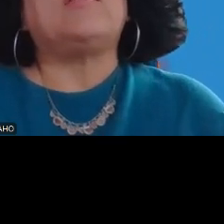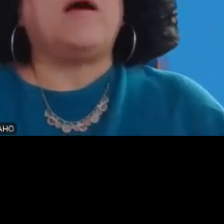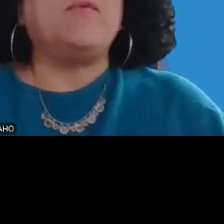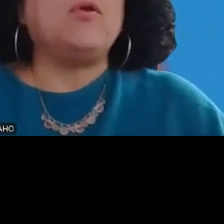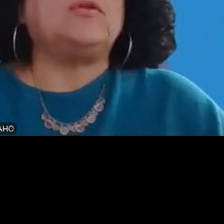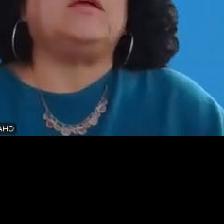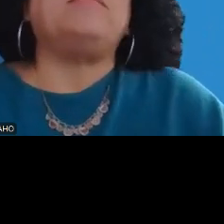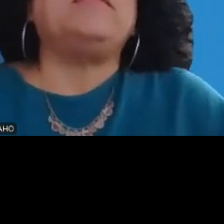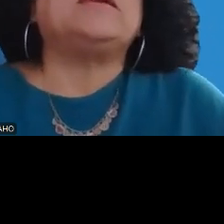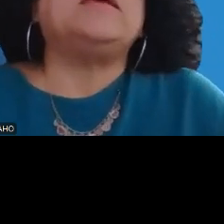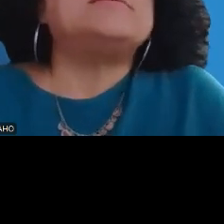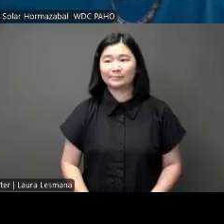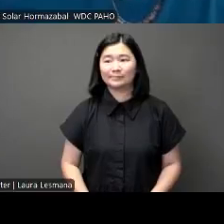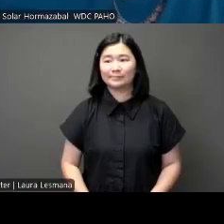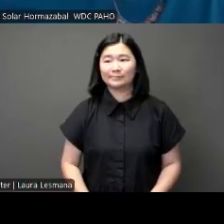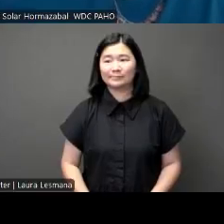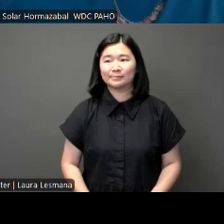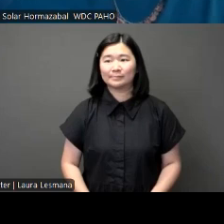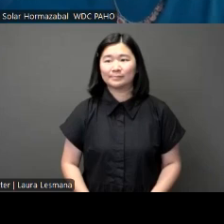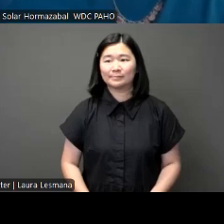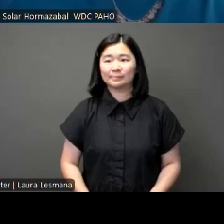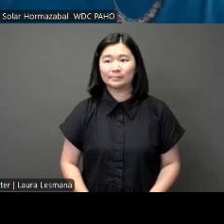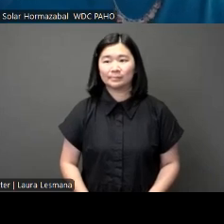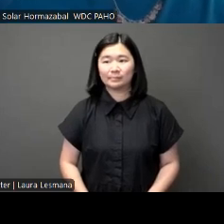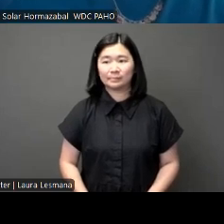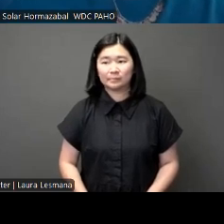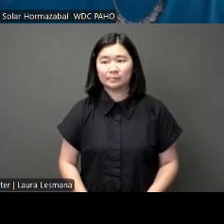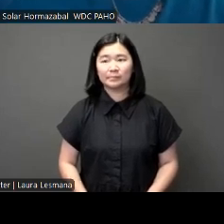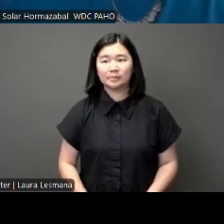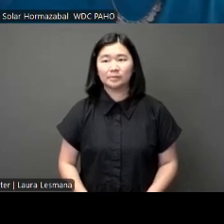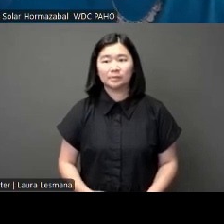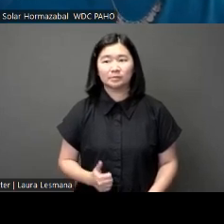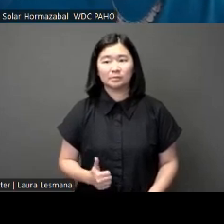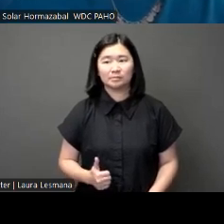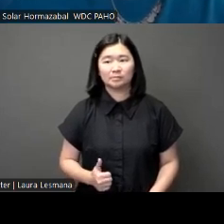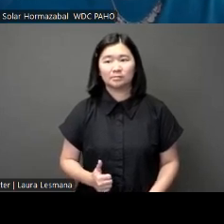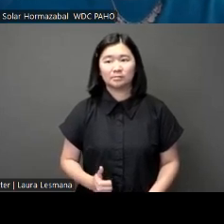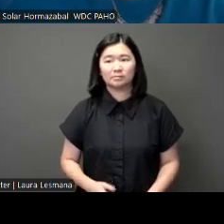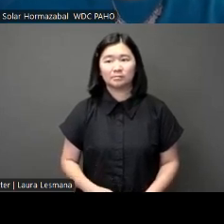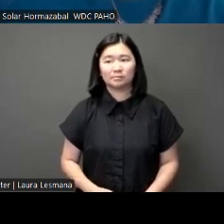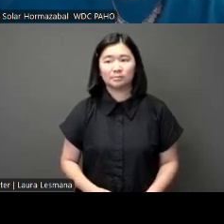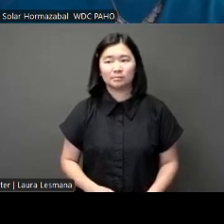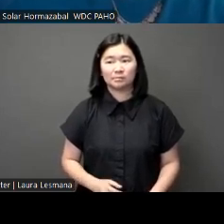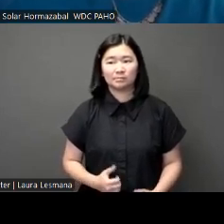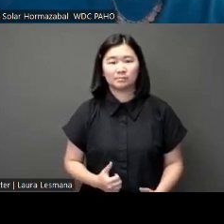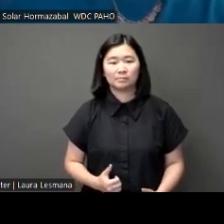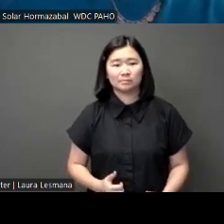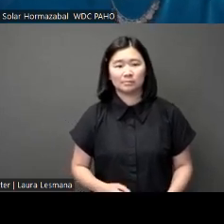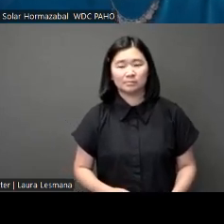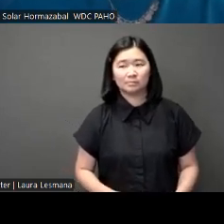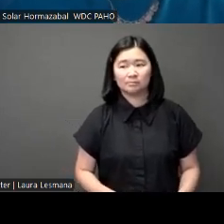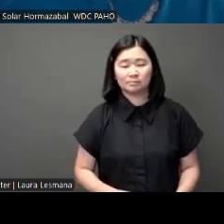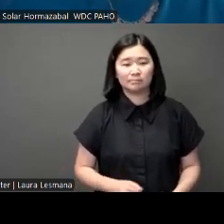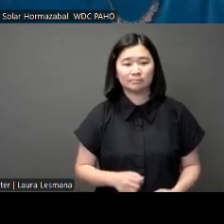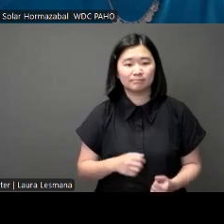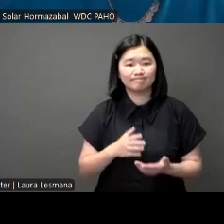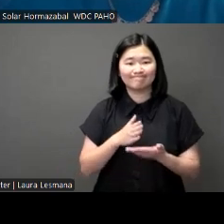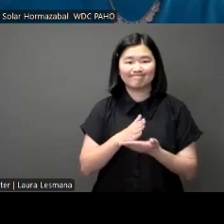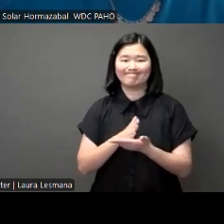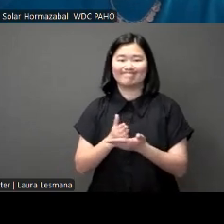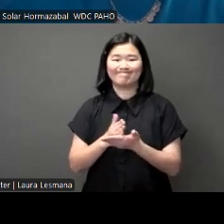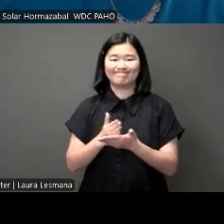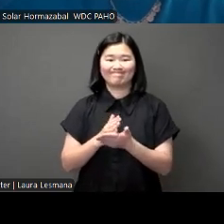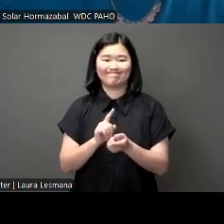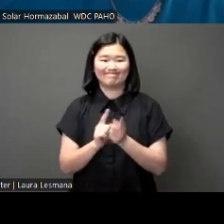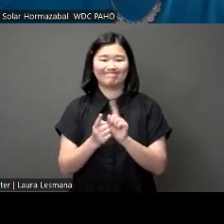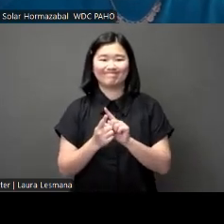cuando abordamos los temas de equidad en salud, sin duda que cuando hablamos del éxito de un programa, en este caso de eliminación